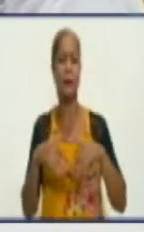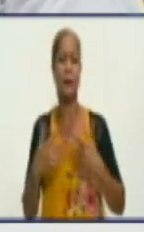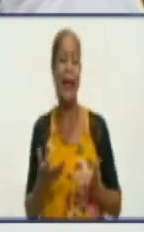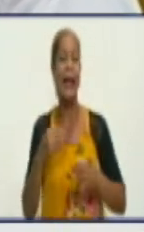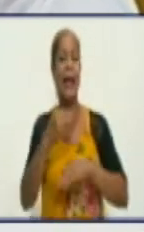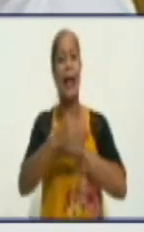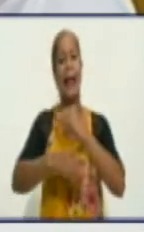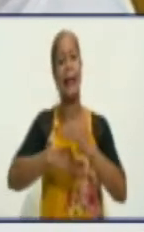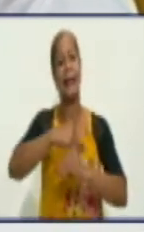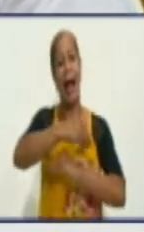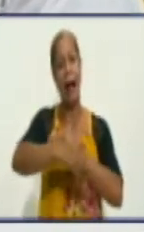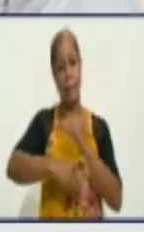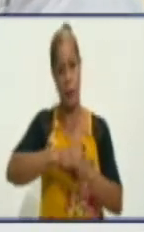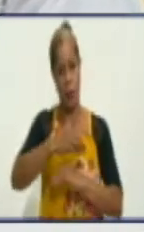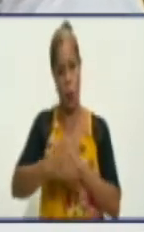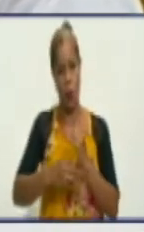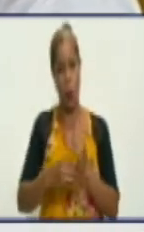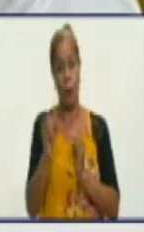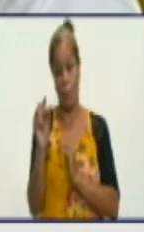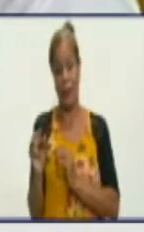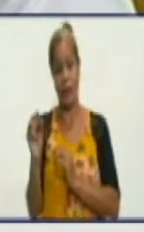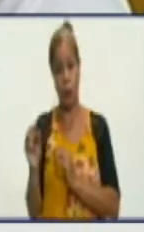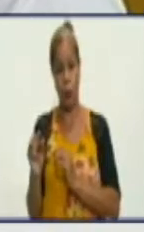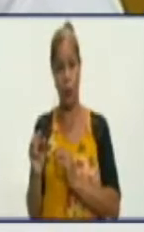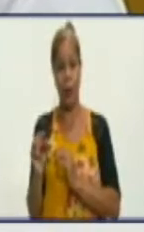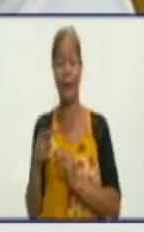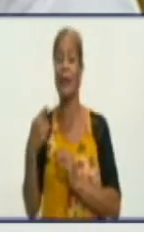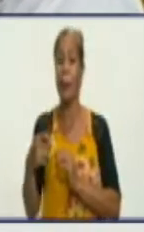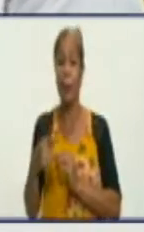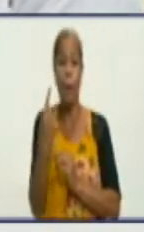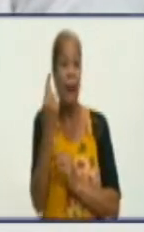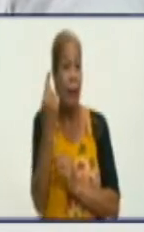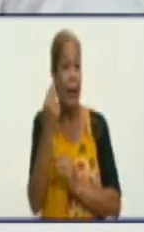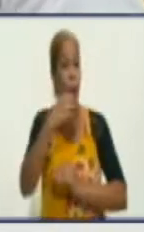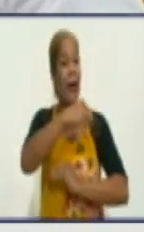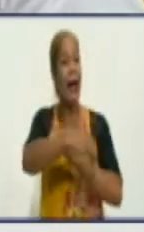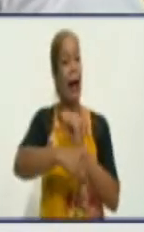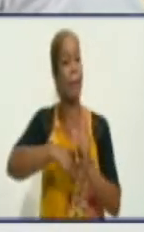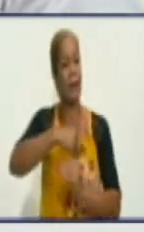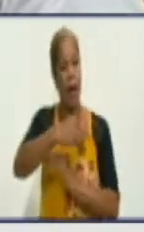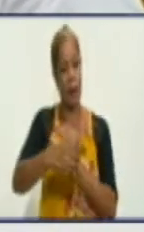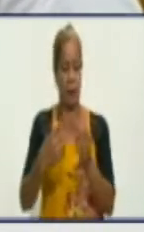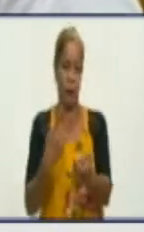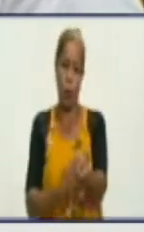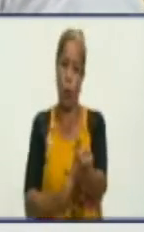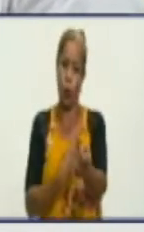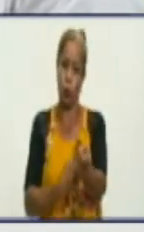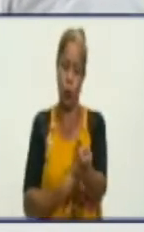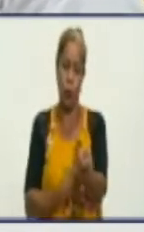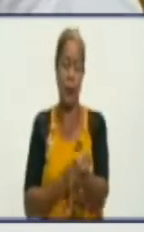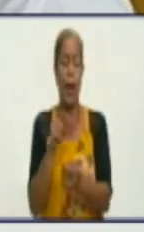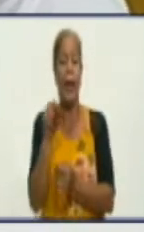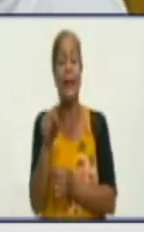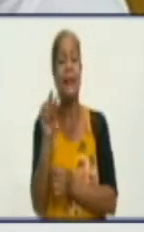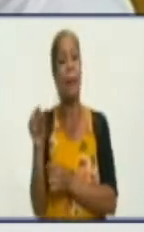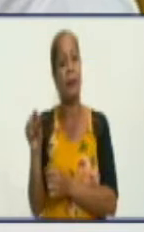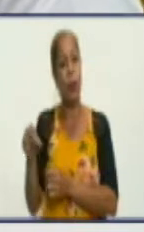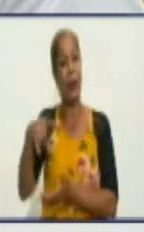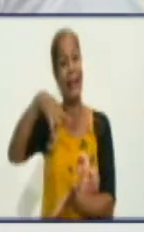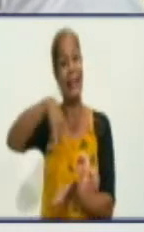el paciente de forma radical sobre sus hábitos y estilo de vida. O sea, aquel paciente que esté sobrepeso, aquel paciente que esté